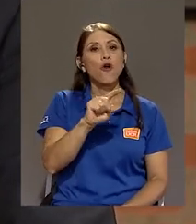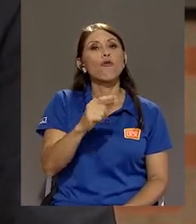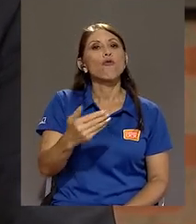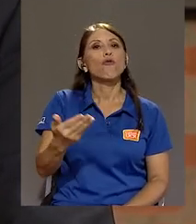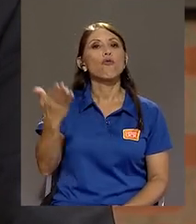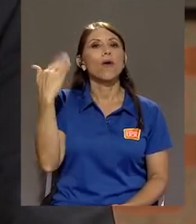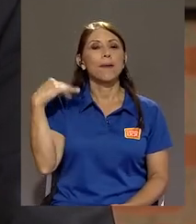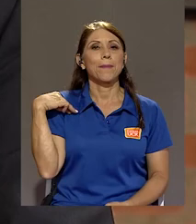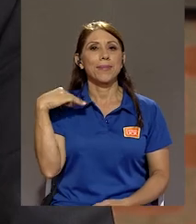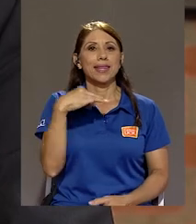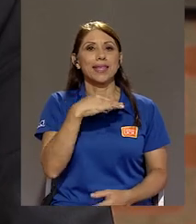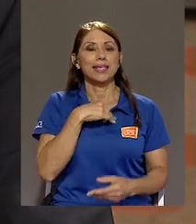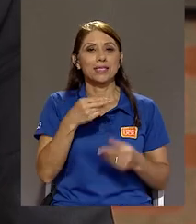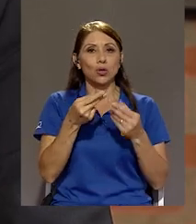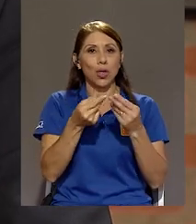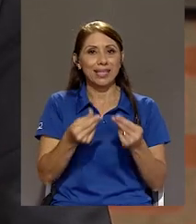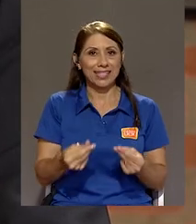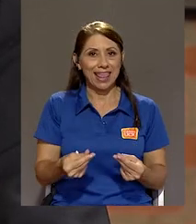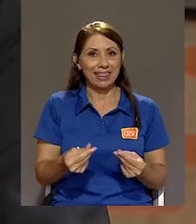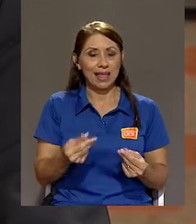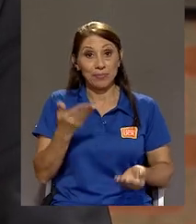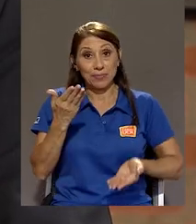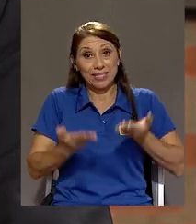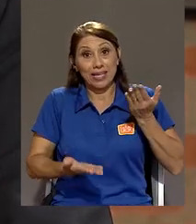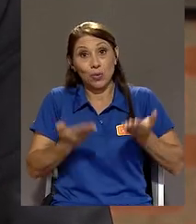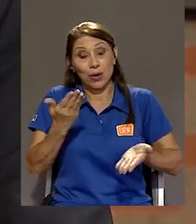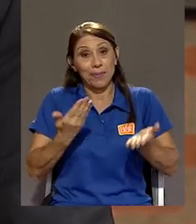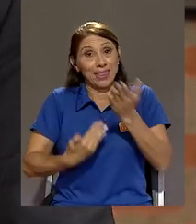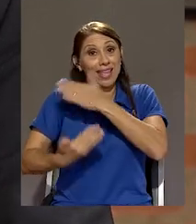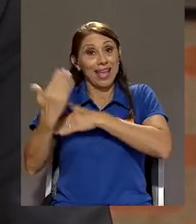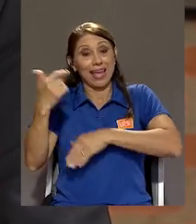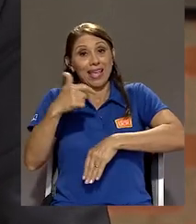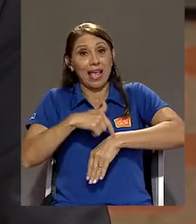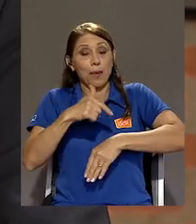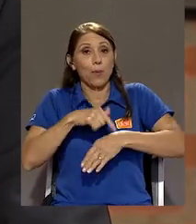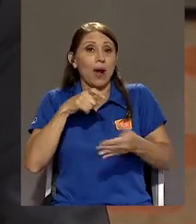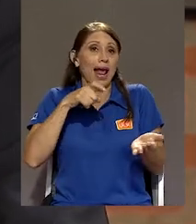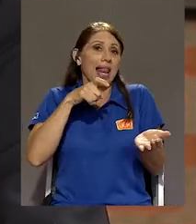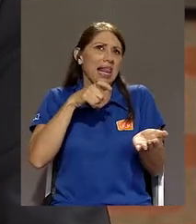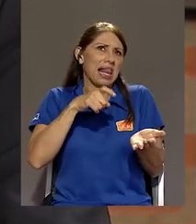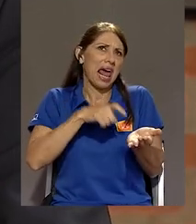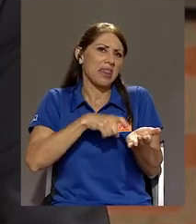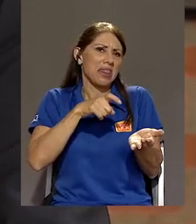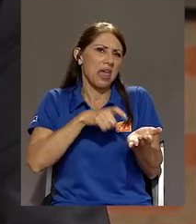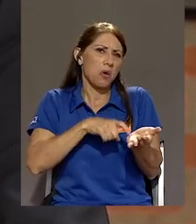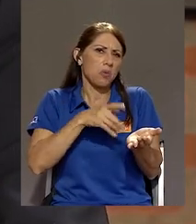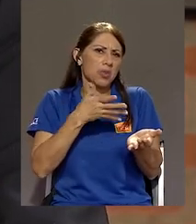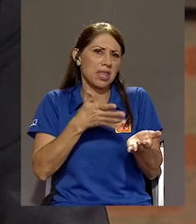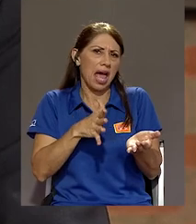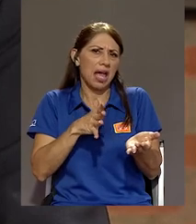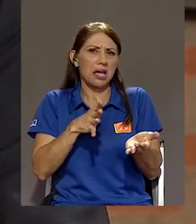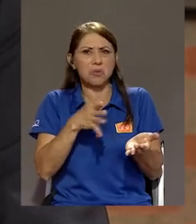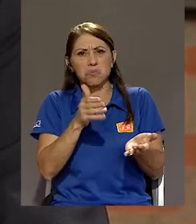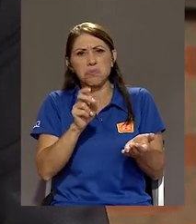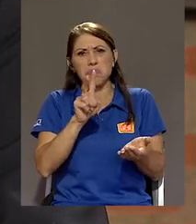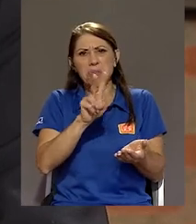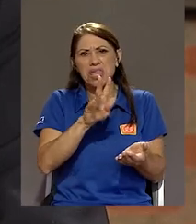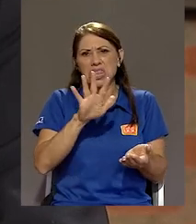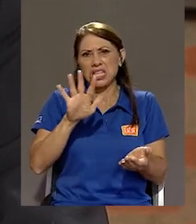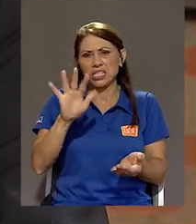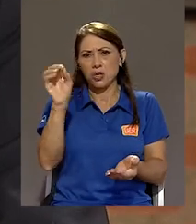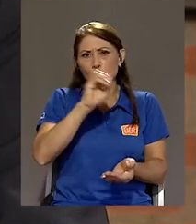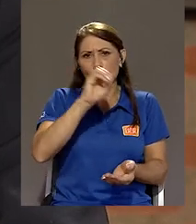Hacienda, seguramente en esa época la deuda debió haber sido como de